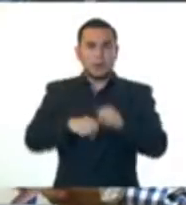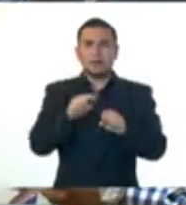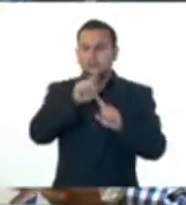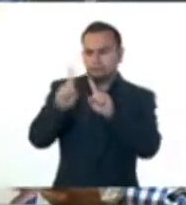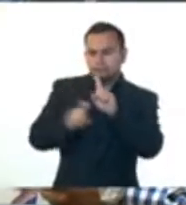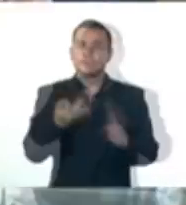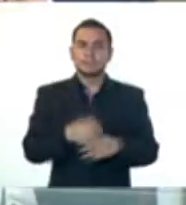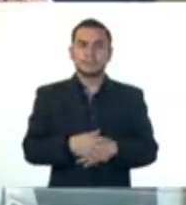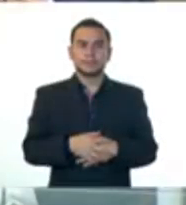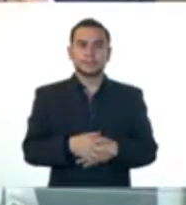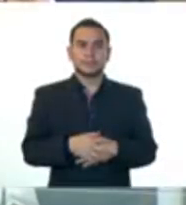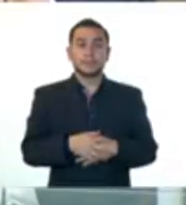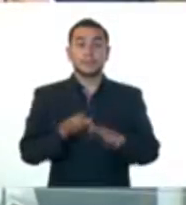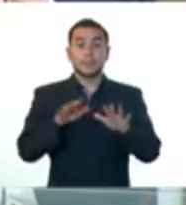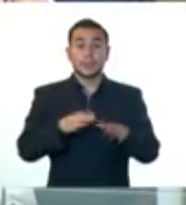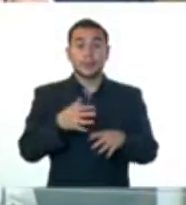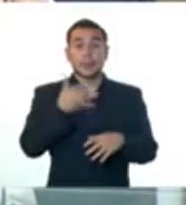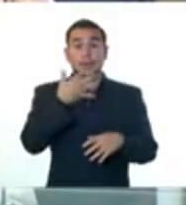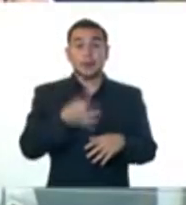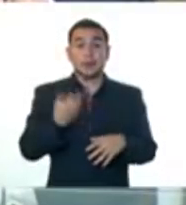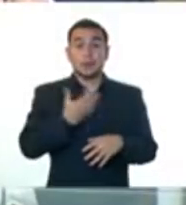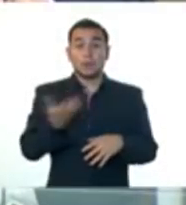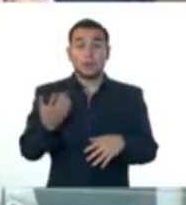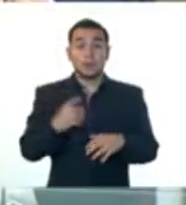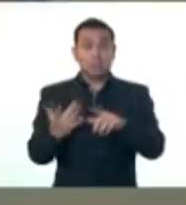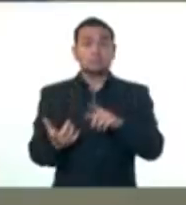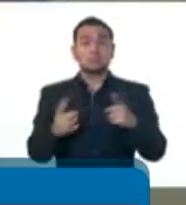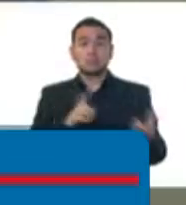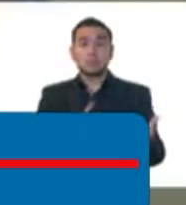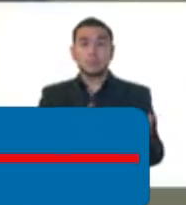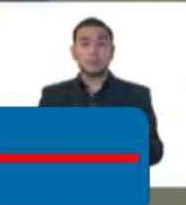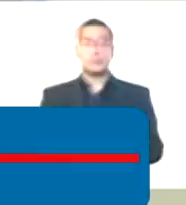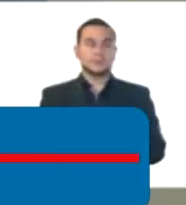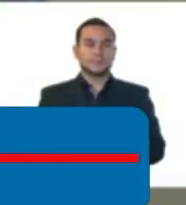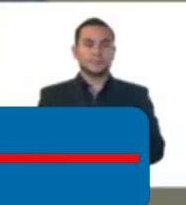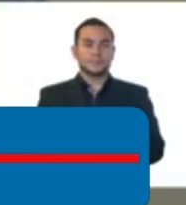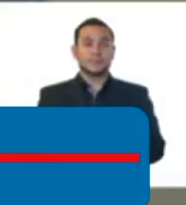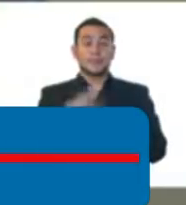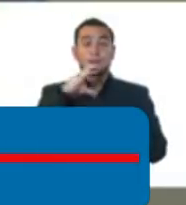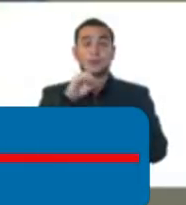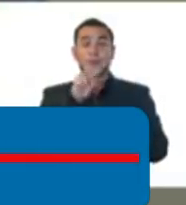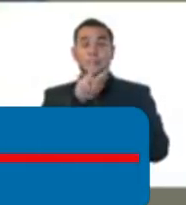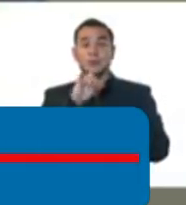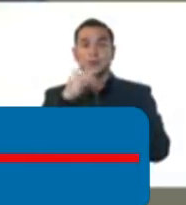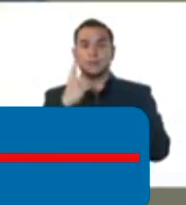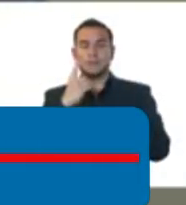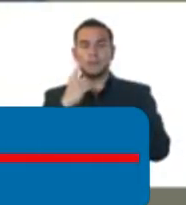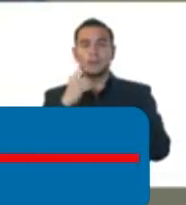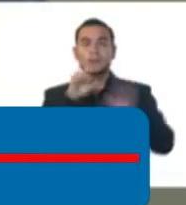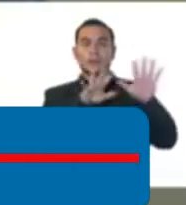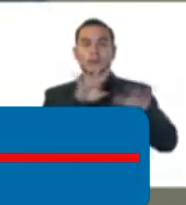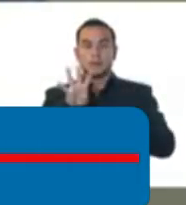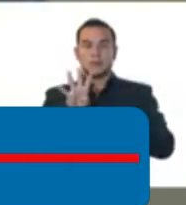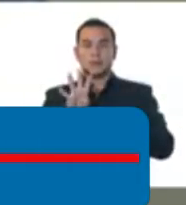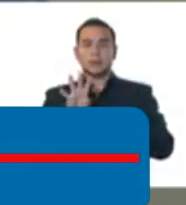según el ejecutivo mostrará datos relacionados a la pandemia en el salvador de la plata es como 19 puntos gob